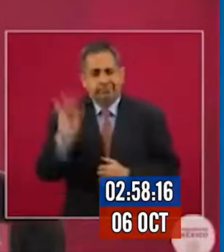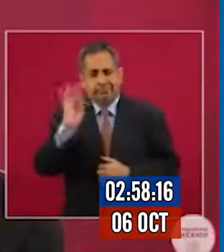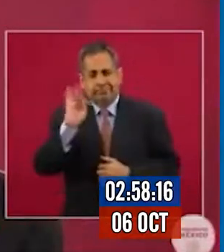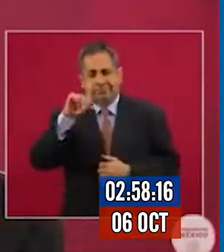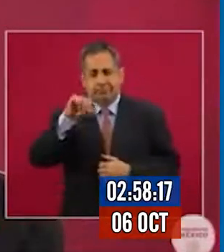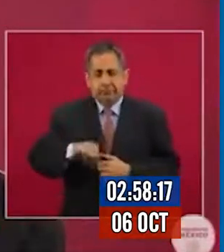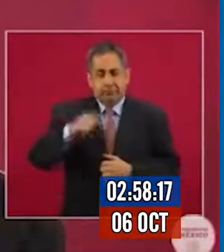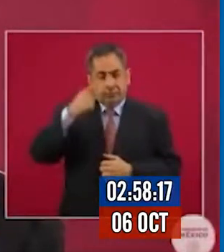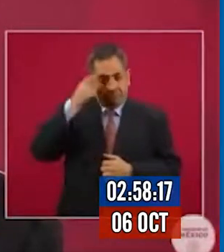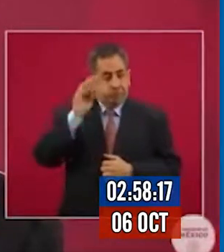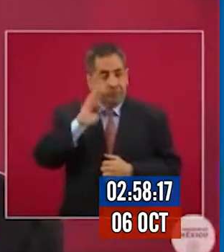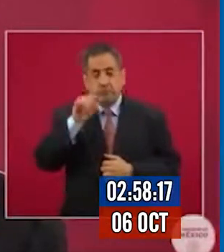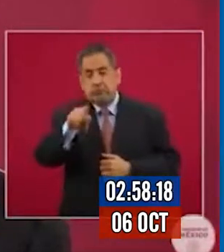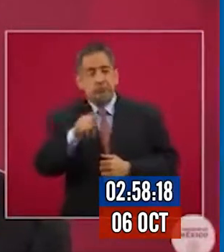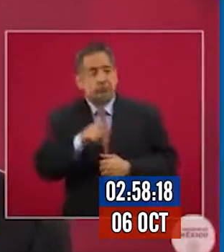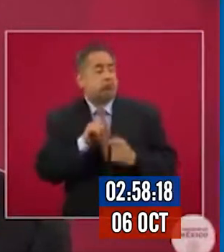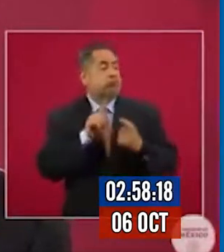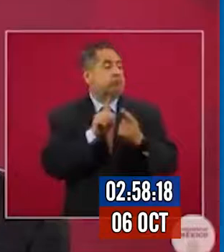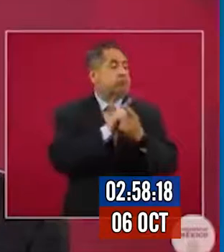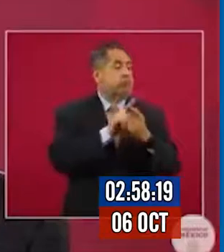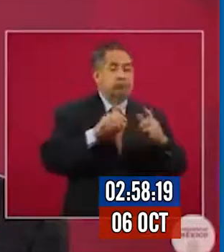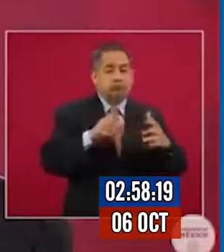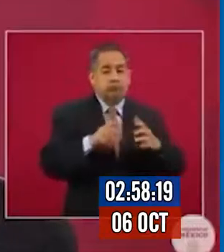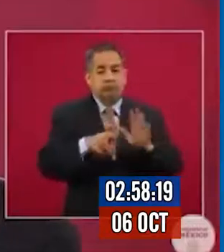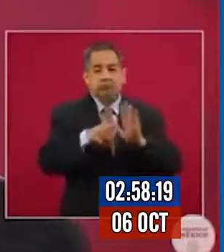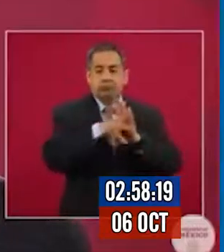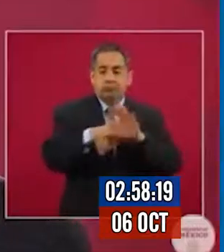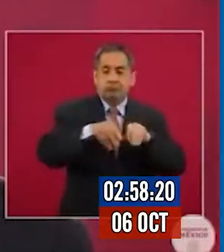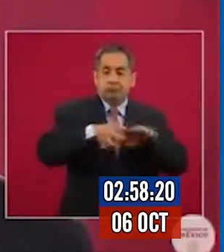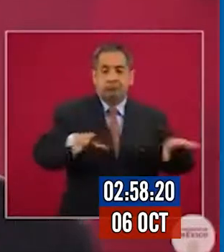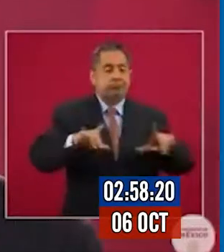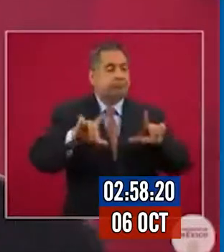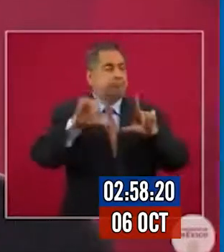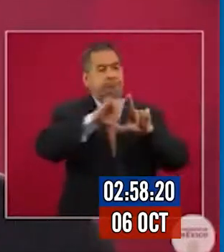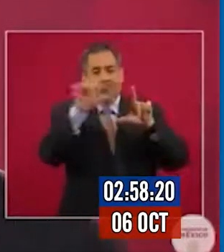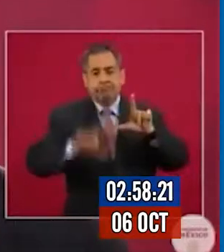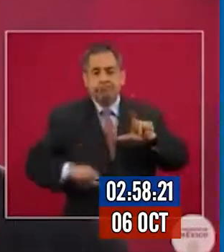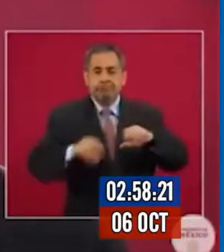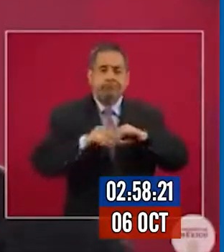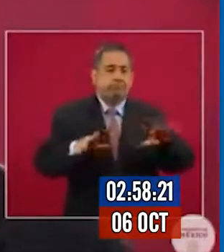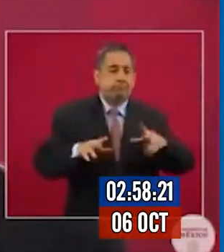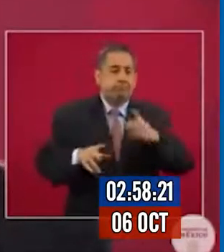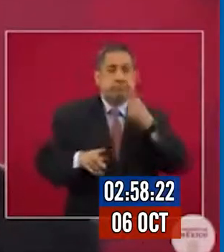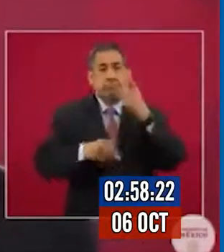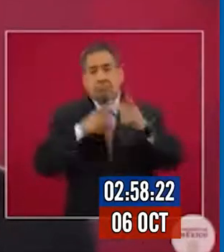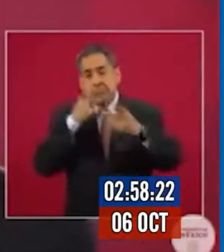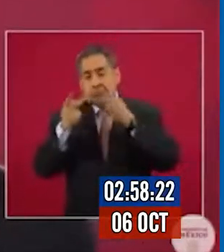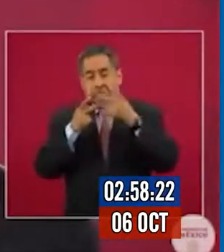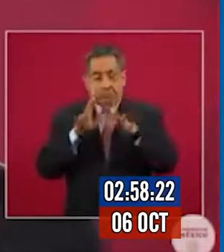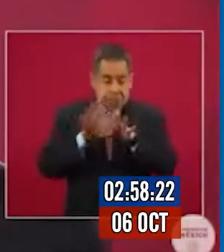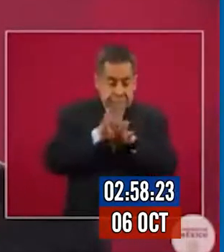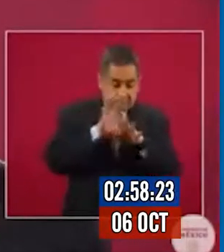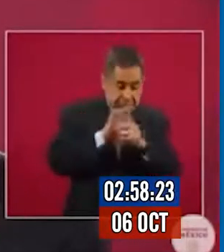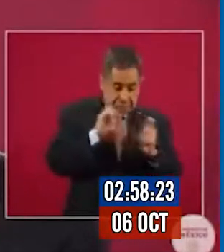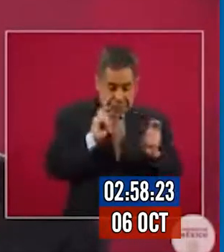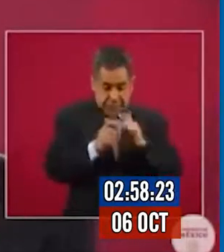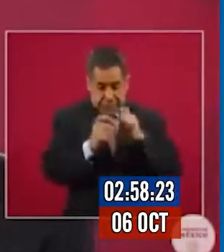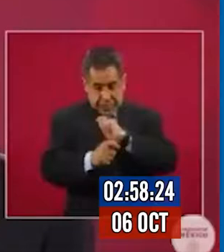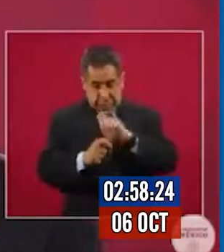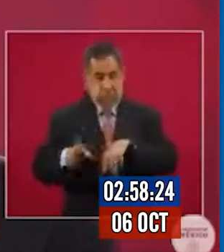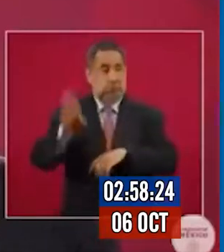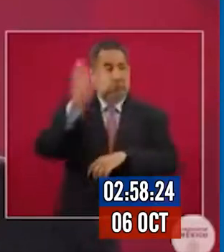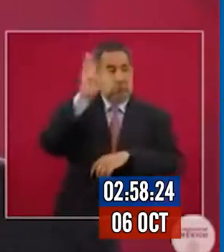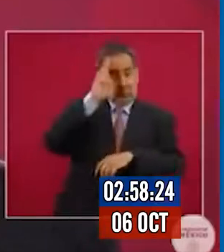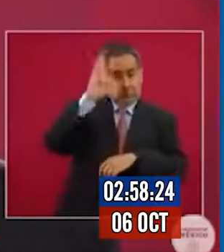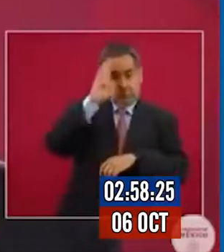está expuesto, expuesta a diarios nacionales que dicen que se ajustaron las cifras y que hay